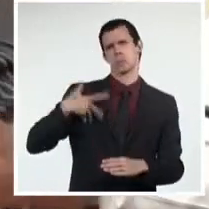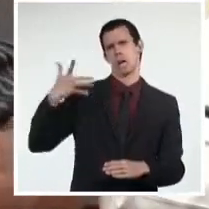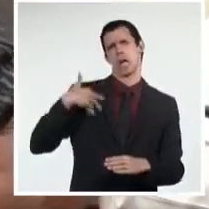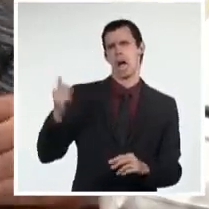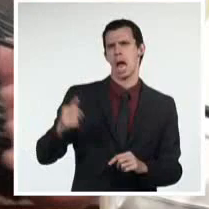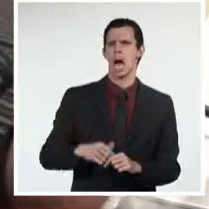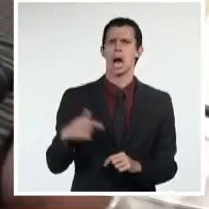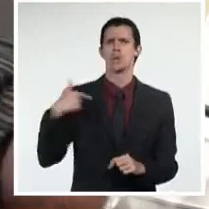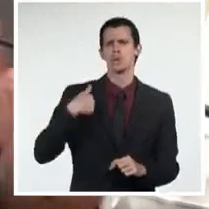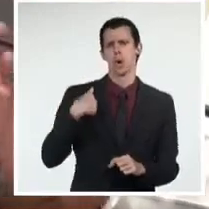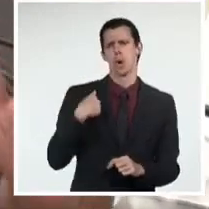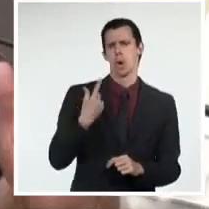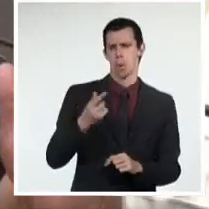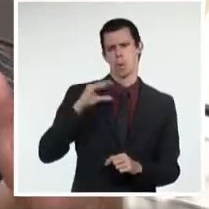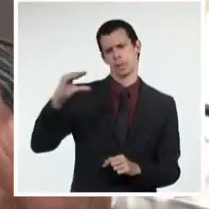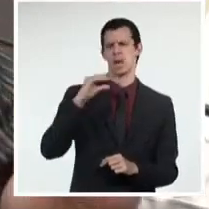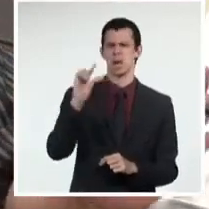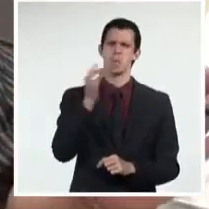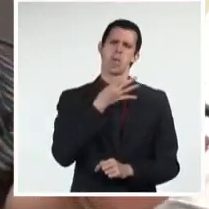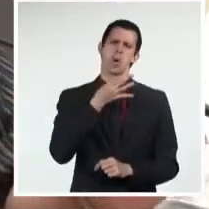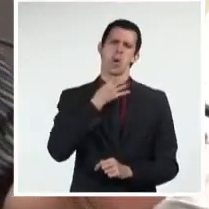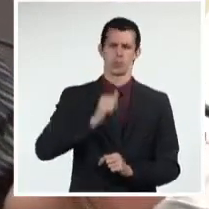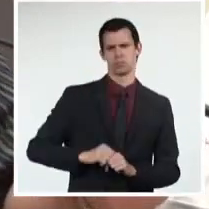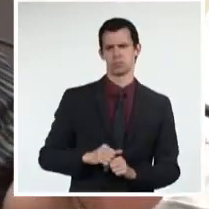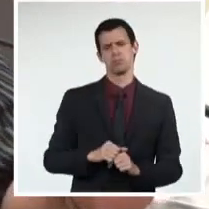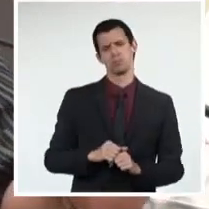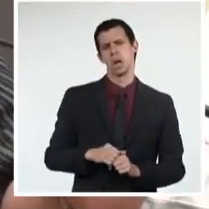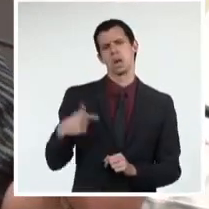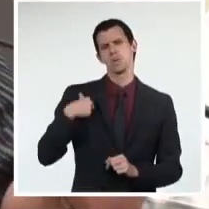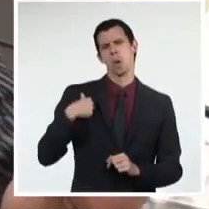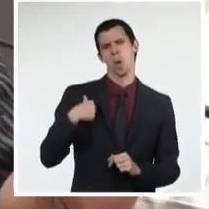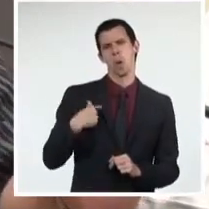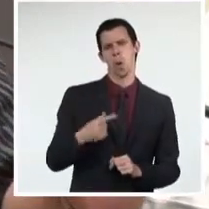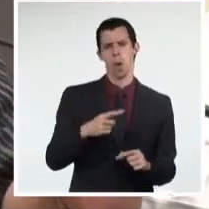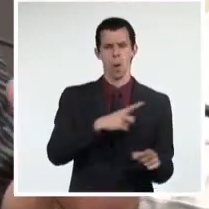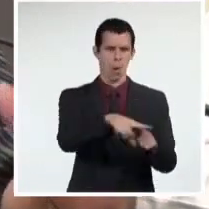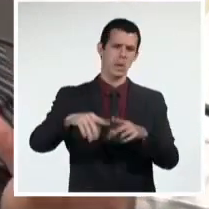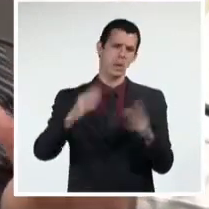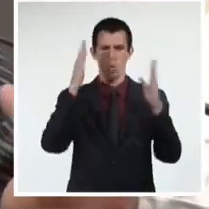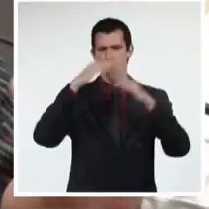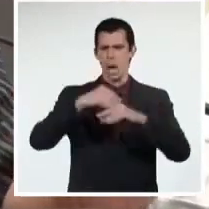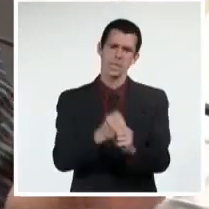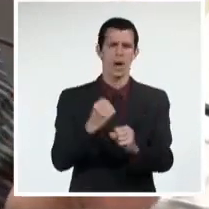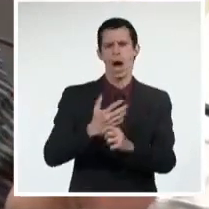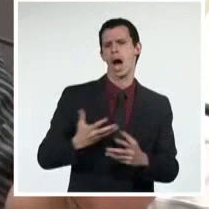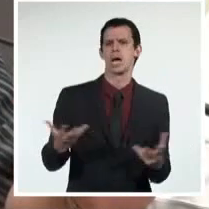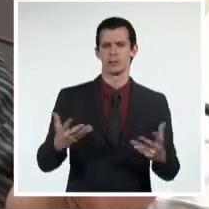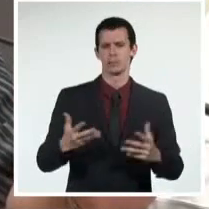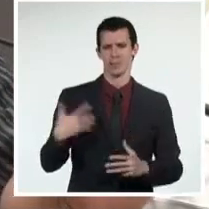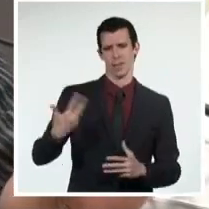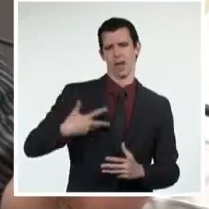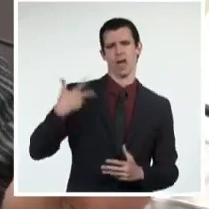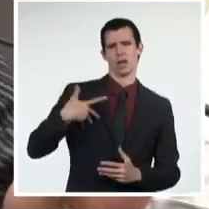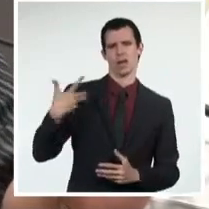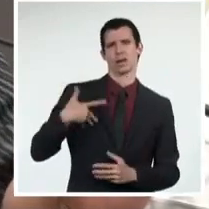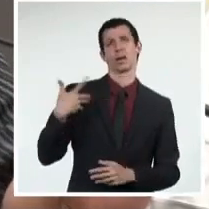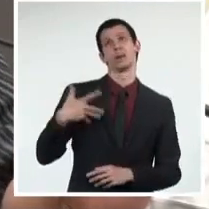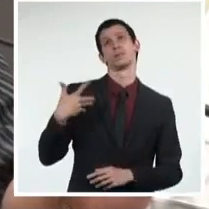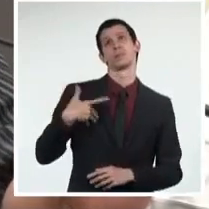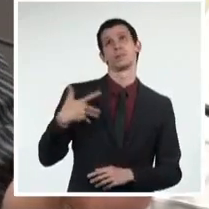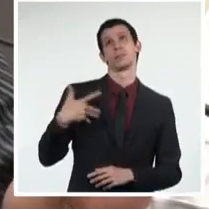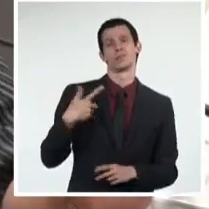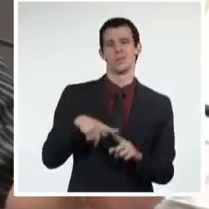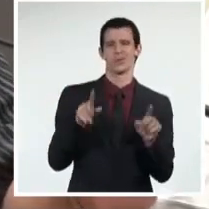de combustible o de insumos de materia prima. Bueno, ya eso lo sabemos. Yo creo que el propósito de la discusión